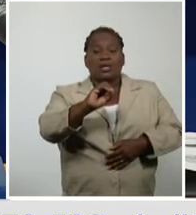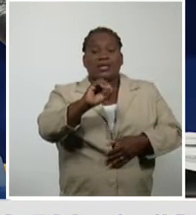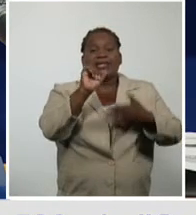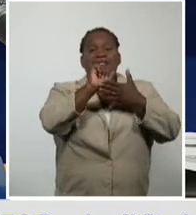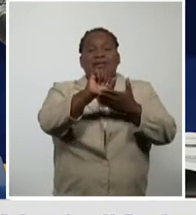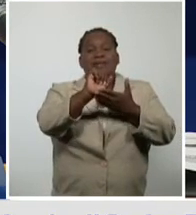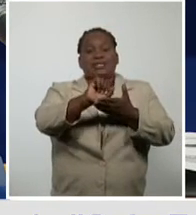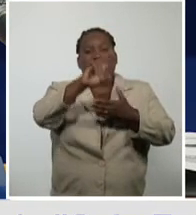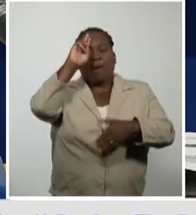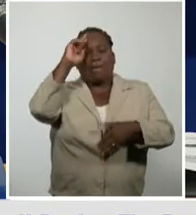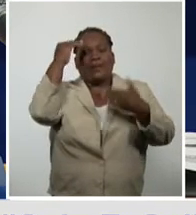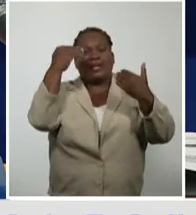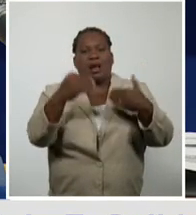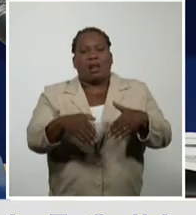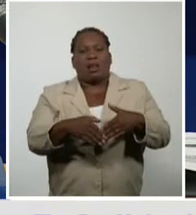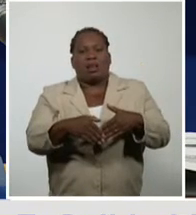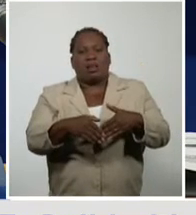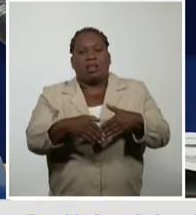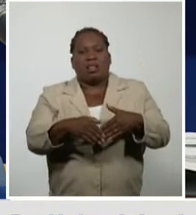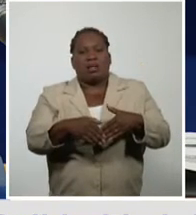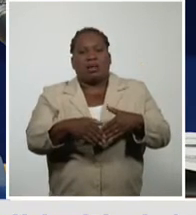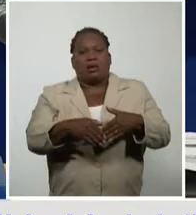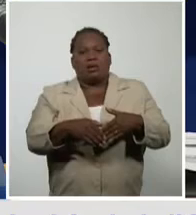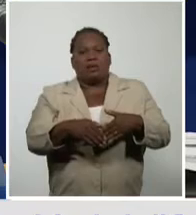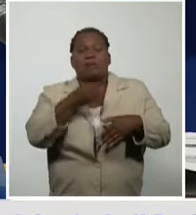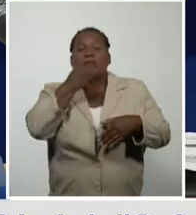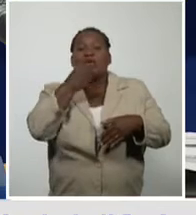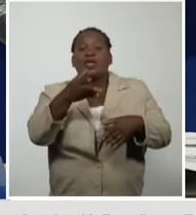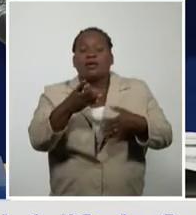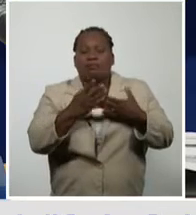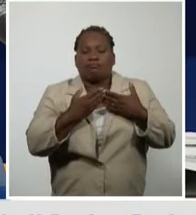hospitalario de forma tal de poder dedicar